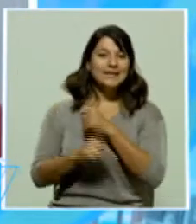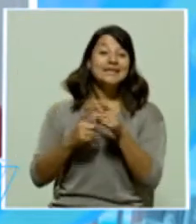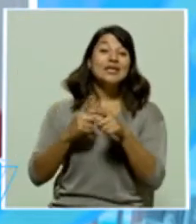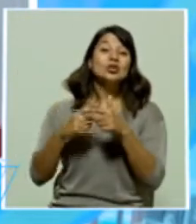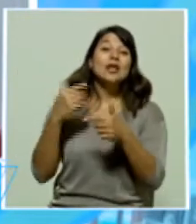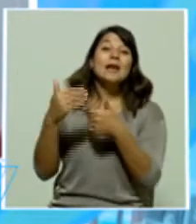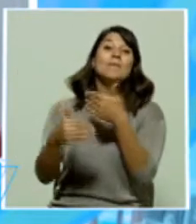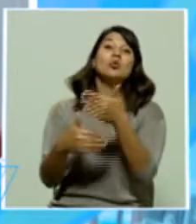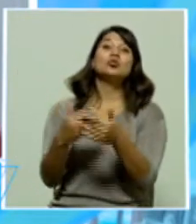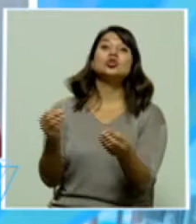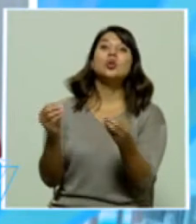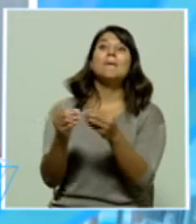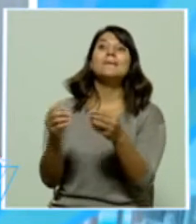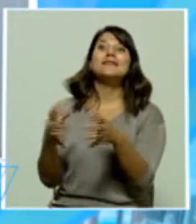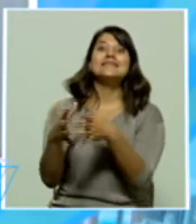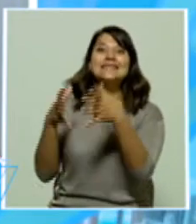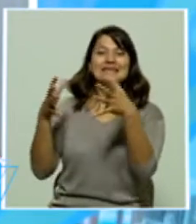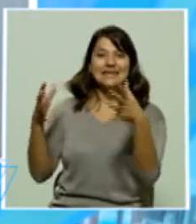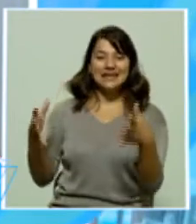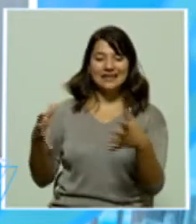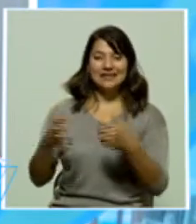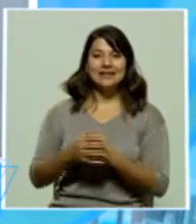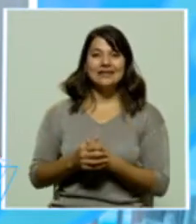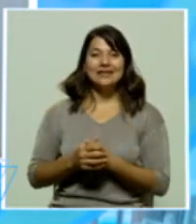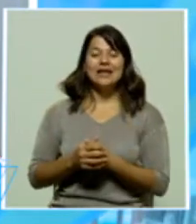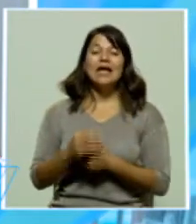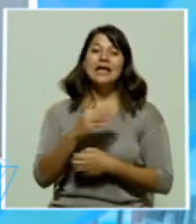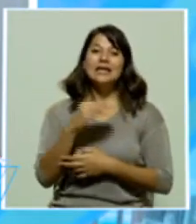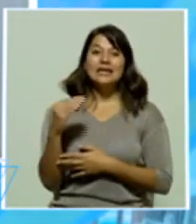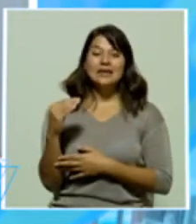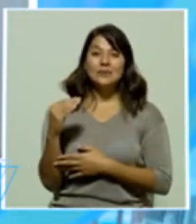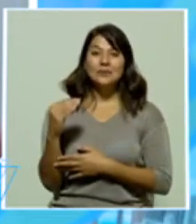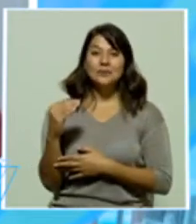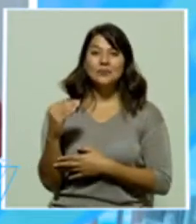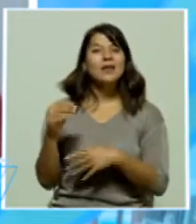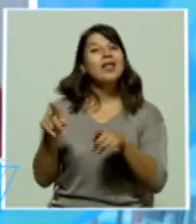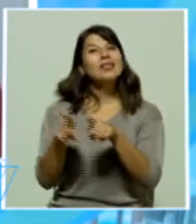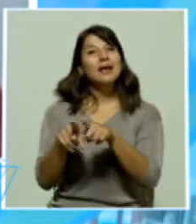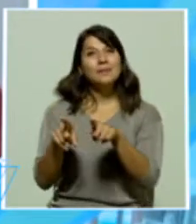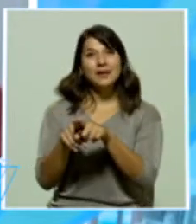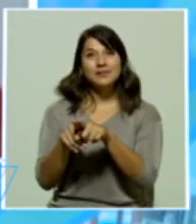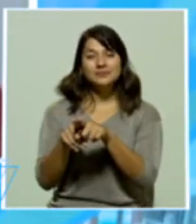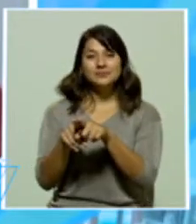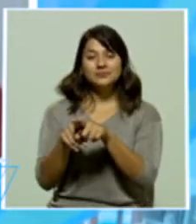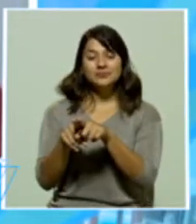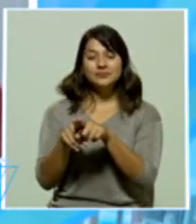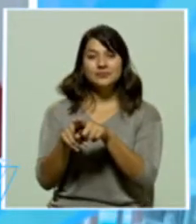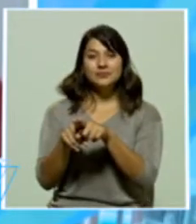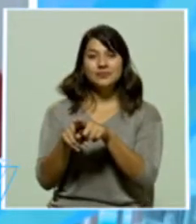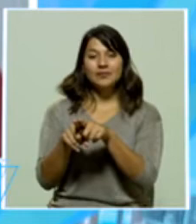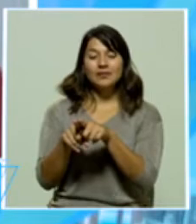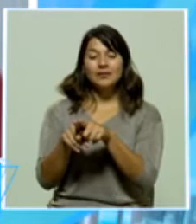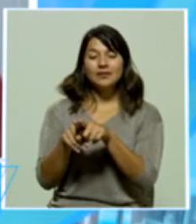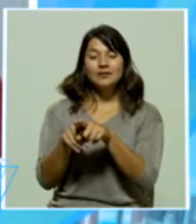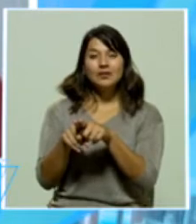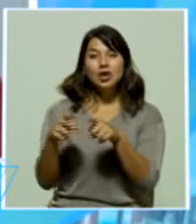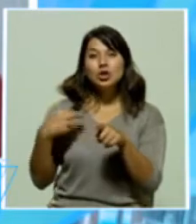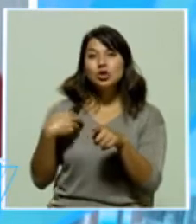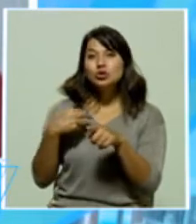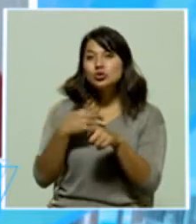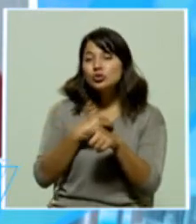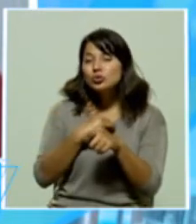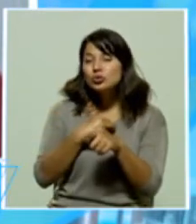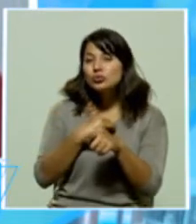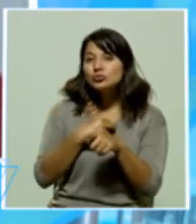muchísimo más grande, ¿verdad? Y además de eso, lo estrenamos en